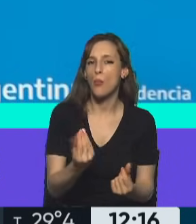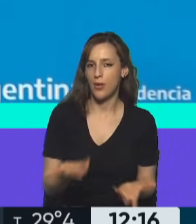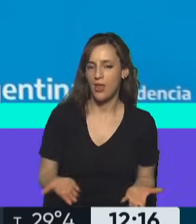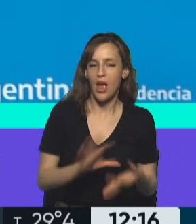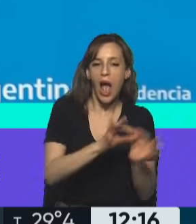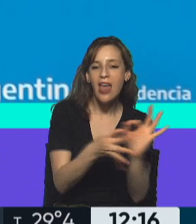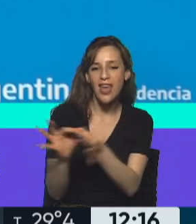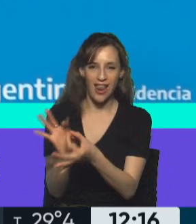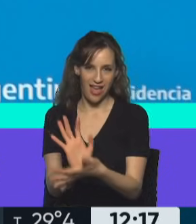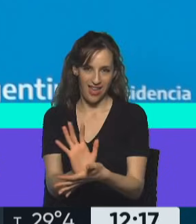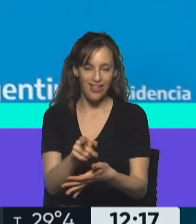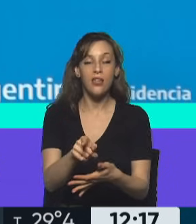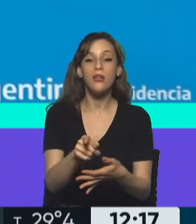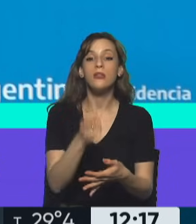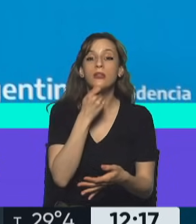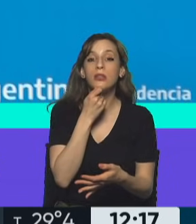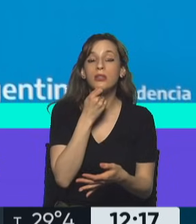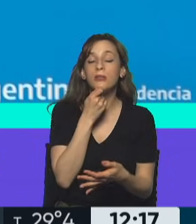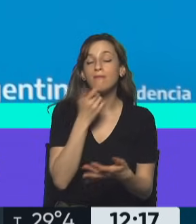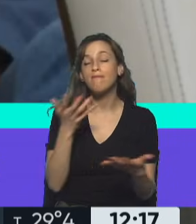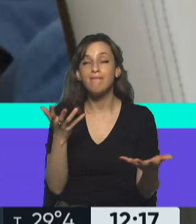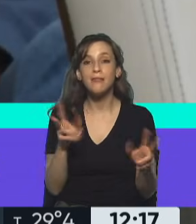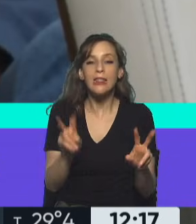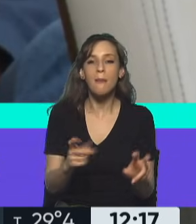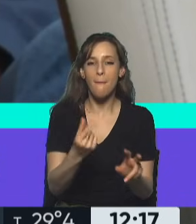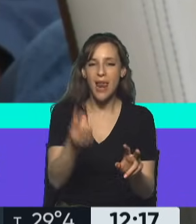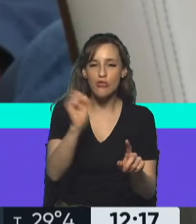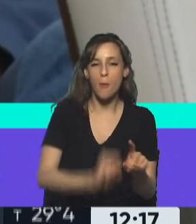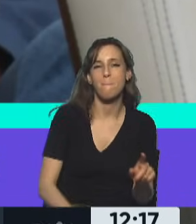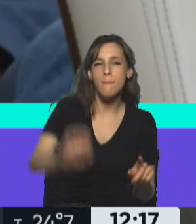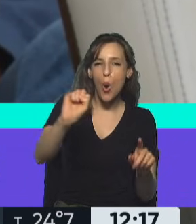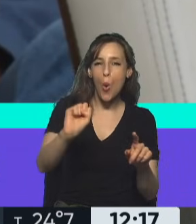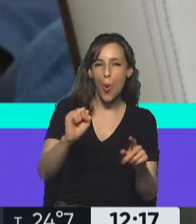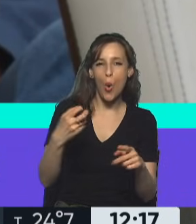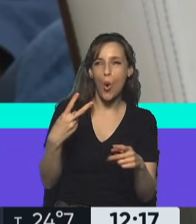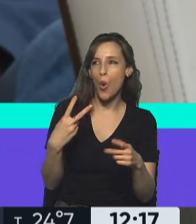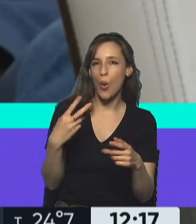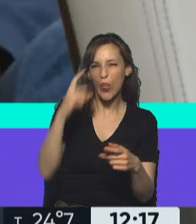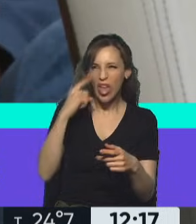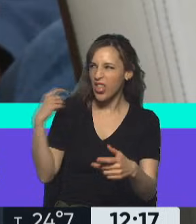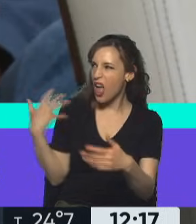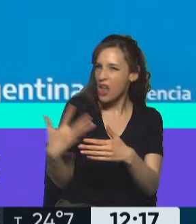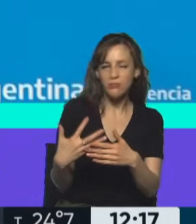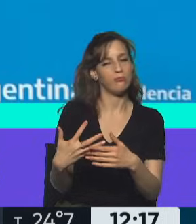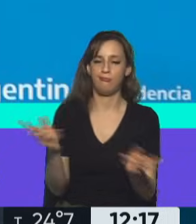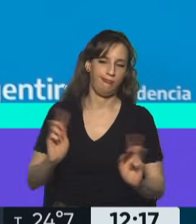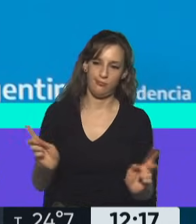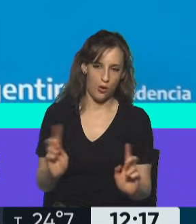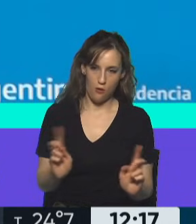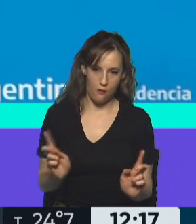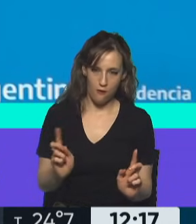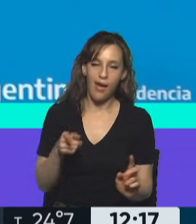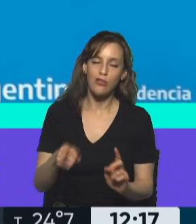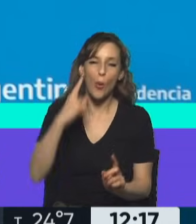vos me preguntás si había razones estructurales para que los precios crecieran de esa manera, no había razones estructurales. Si esto es una decisión de las